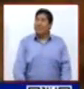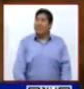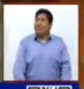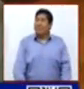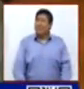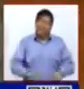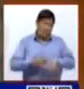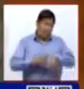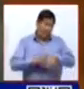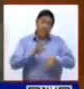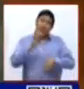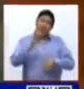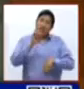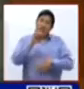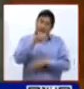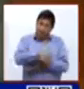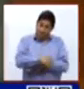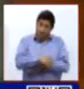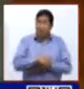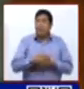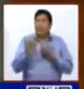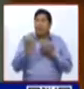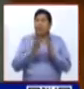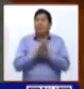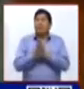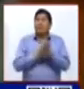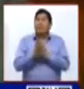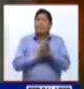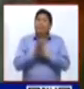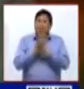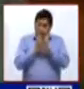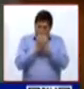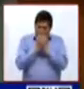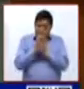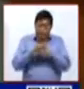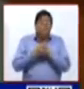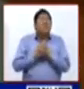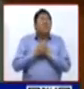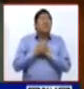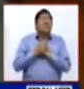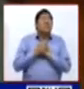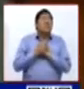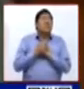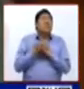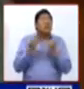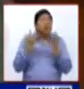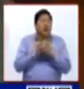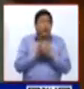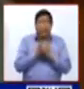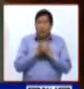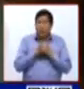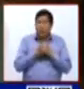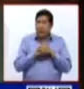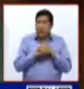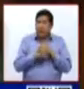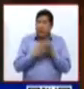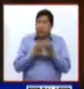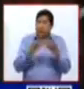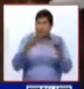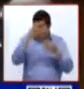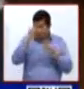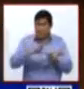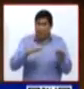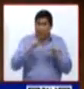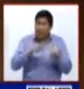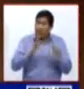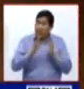Estamos desde las 7 de la noche esperando a que suceda el eclipse. Bastante frío, ¿no? Sí, demasiado. Y veo también varios niños. A ver,